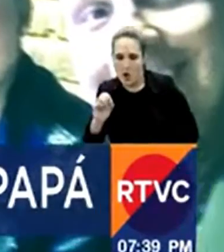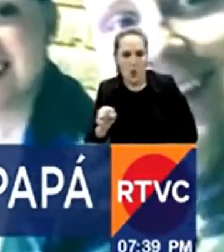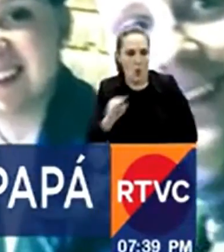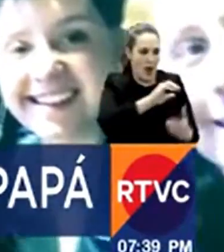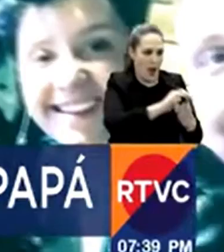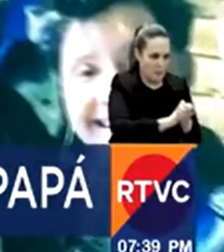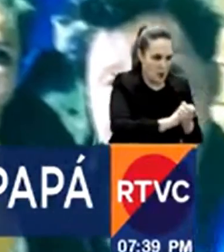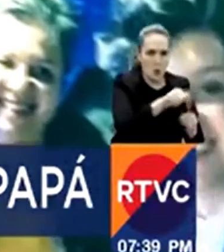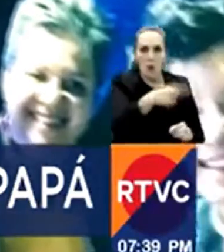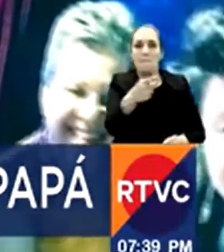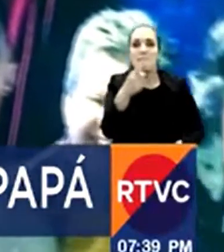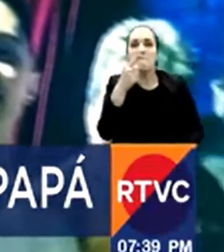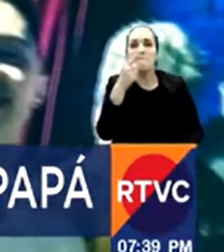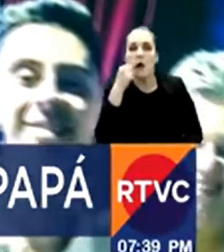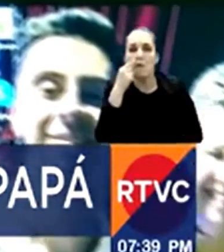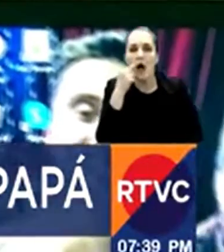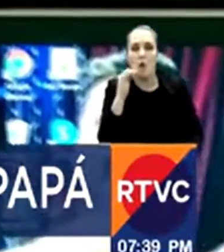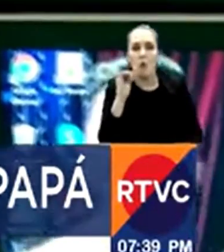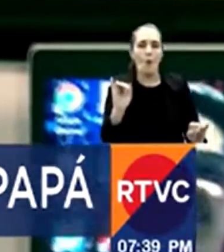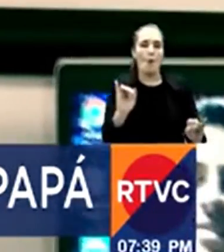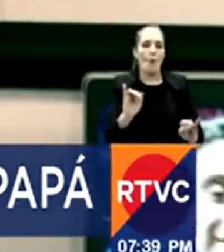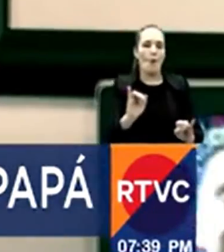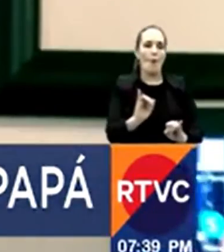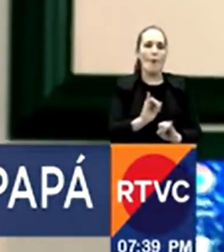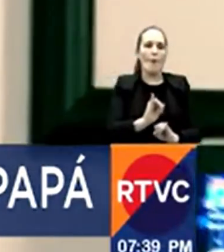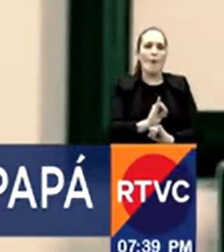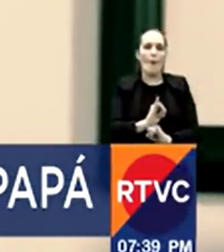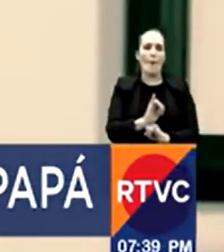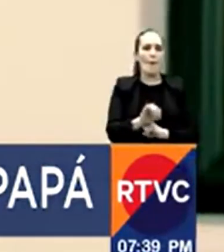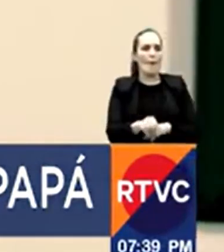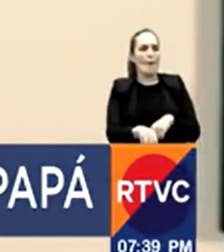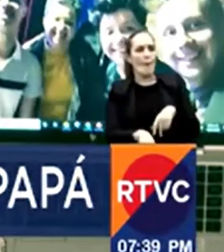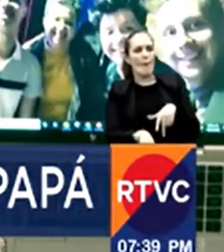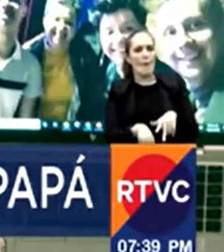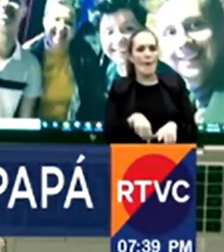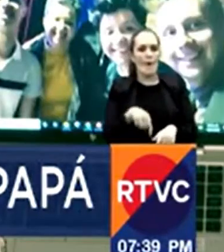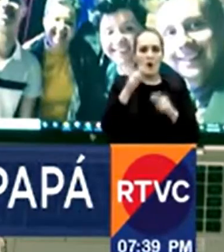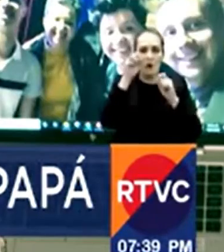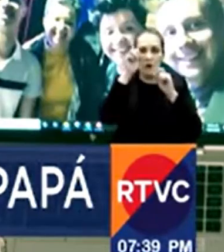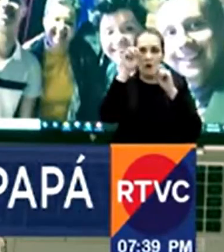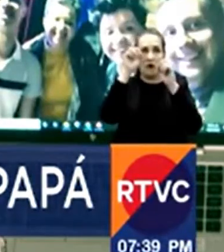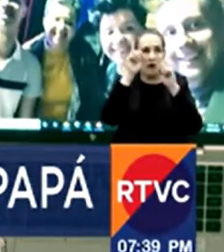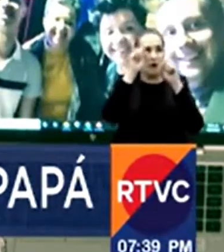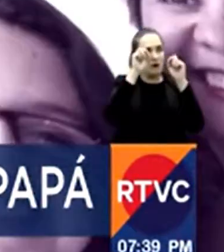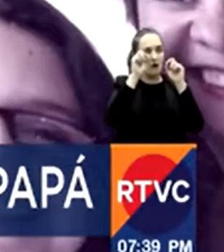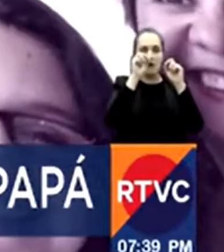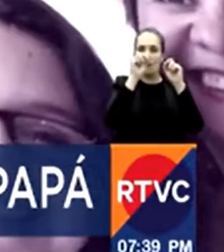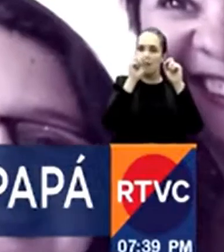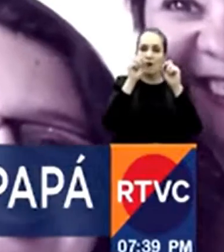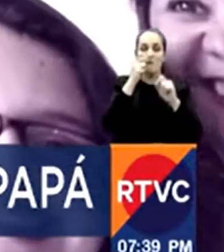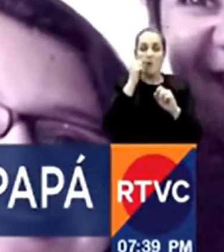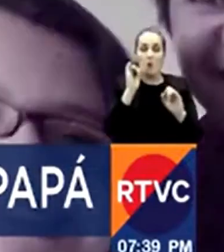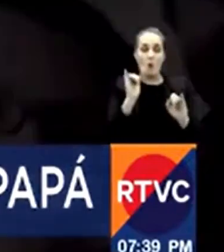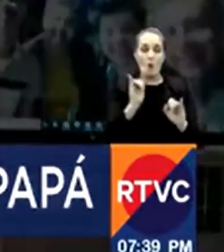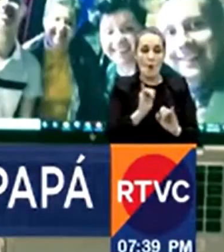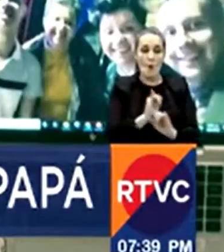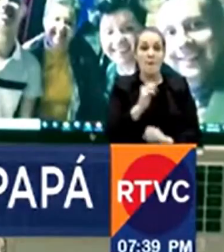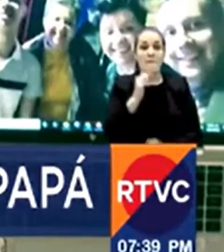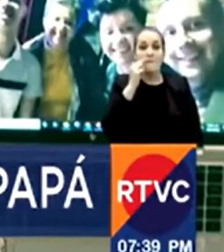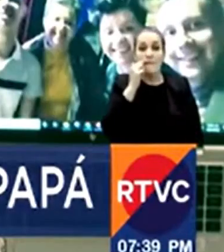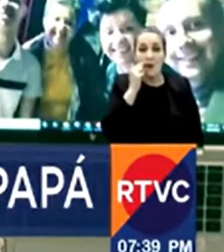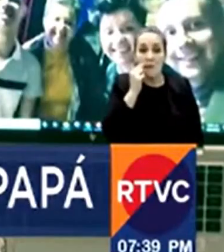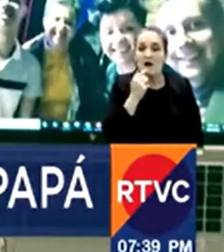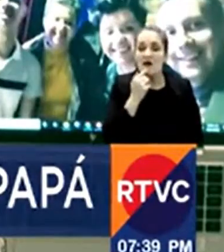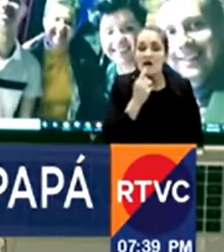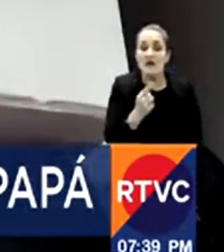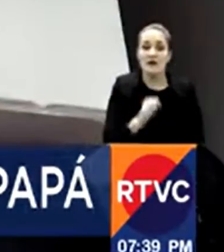que demacrado, no puede hablar, no puede caminar, lo único que mueve es como los ojos y medio mueve la cabeza. Me dijo clarito y se le entendió